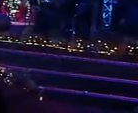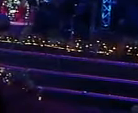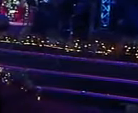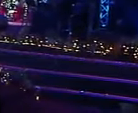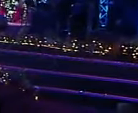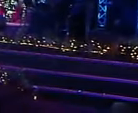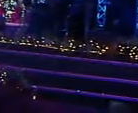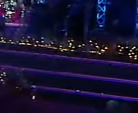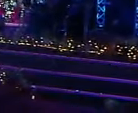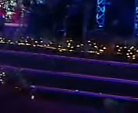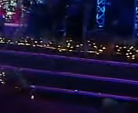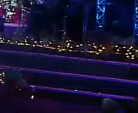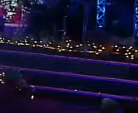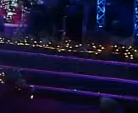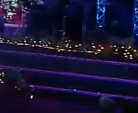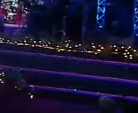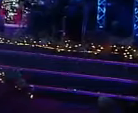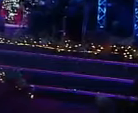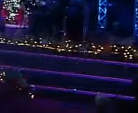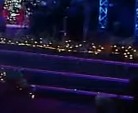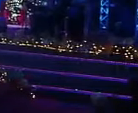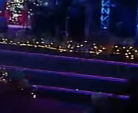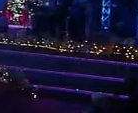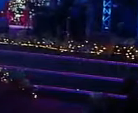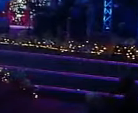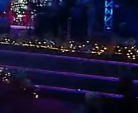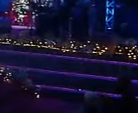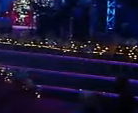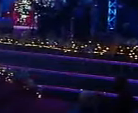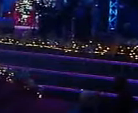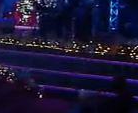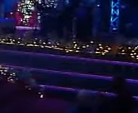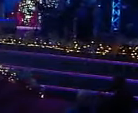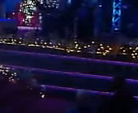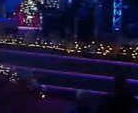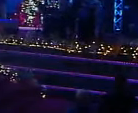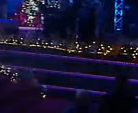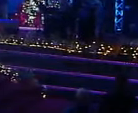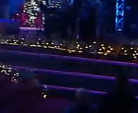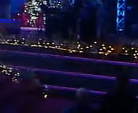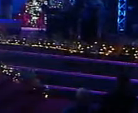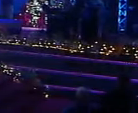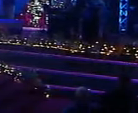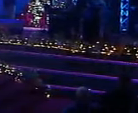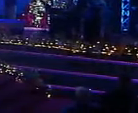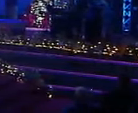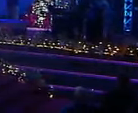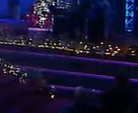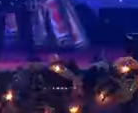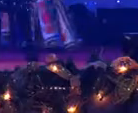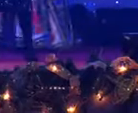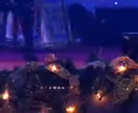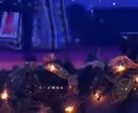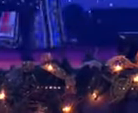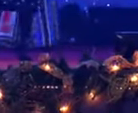me alegré con los que decían a la casa de Jehová, no solamente iremos, sino que